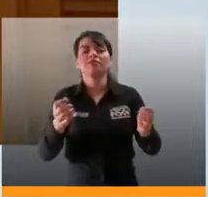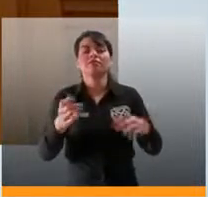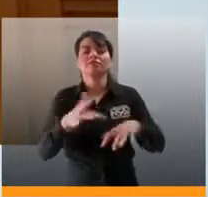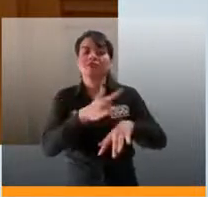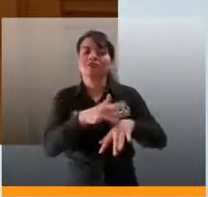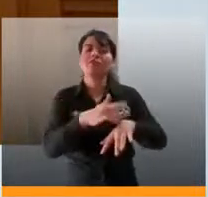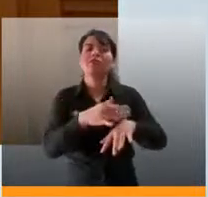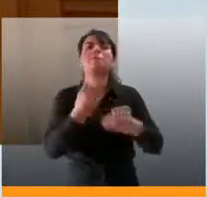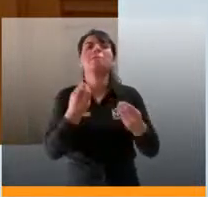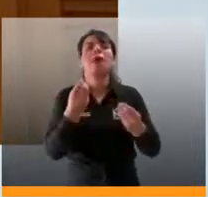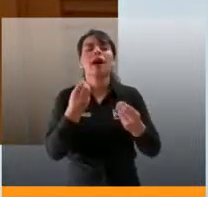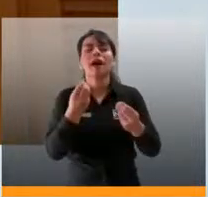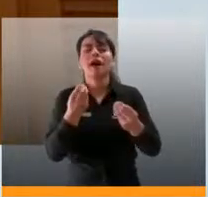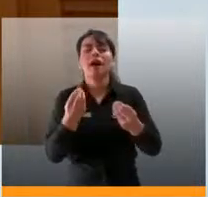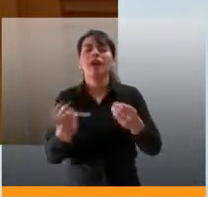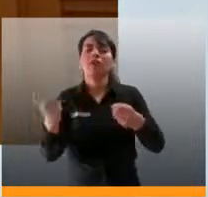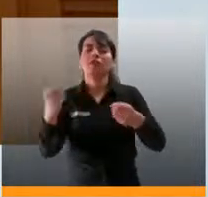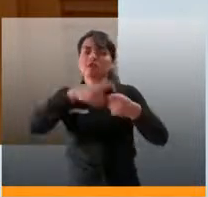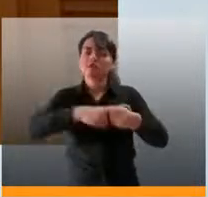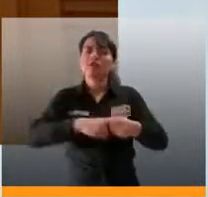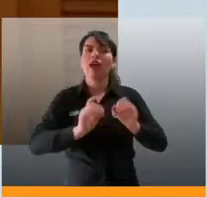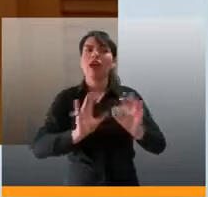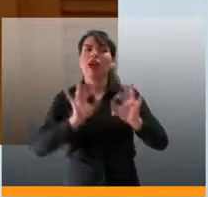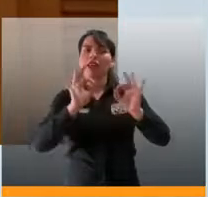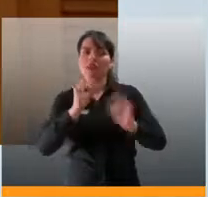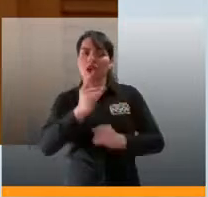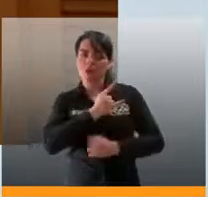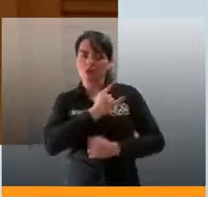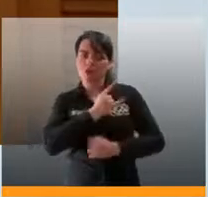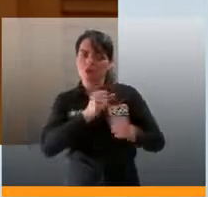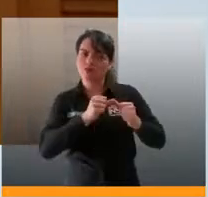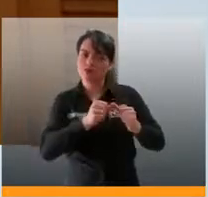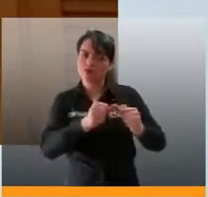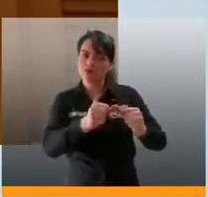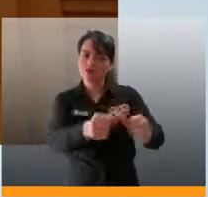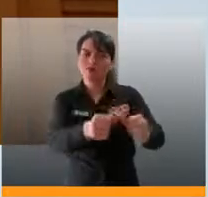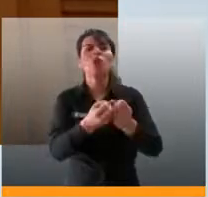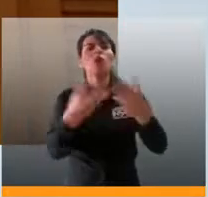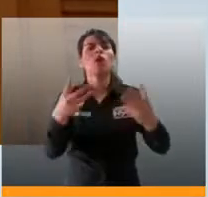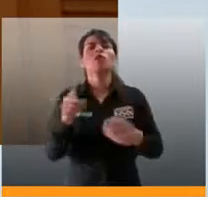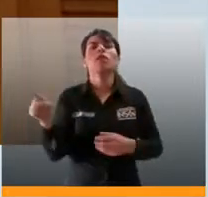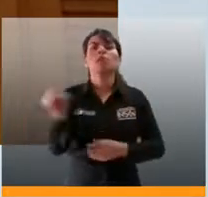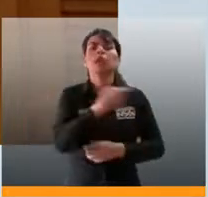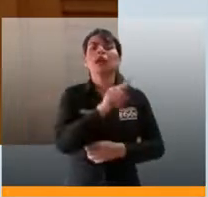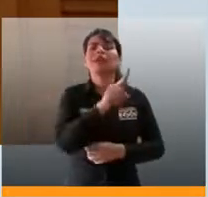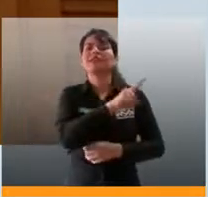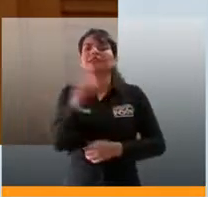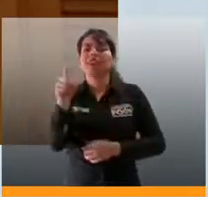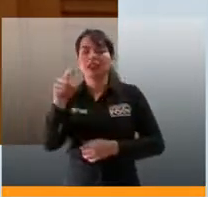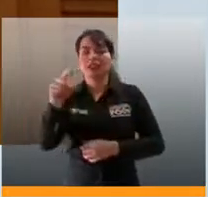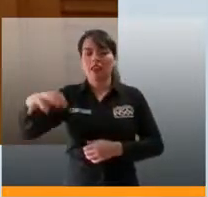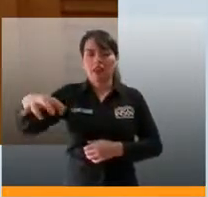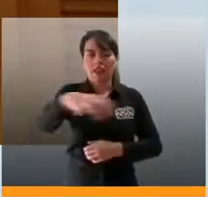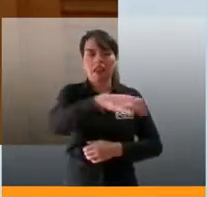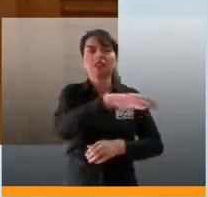de aseguramiento de la calidad para 100 instituciones de educación superior que ya se inscribieron,